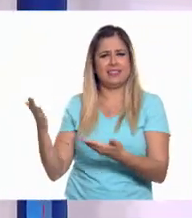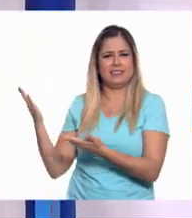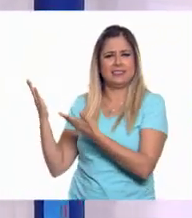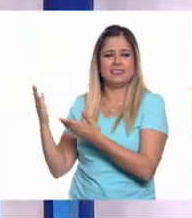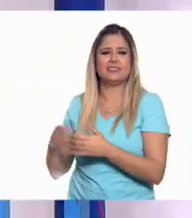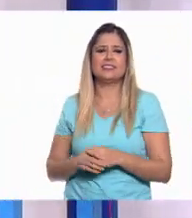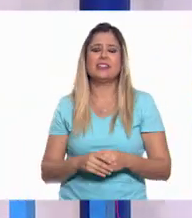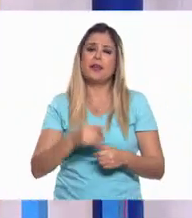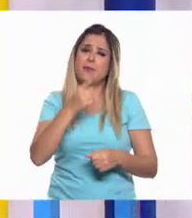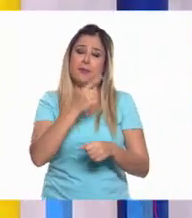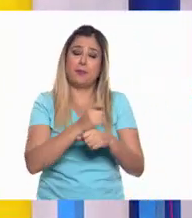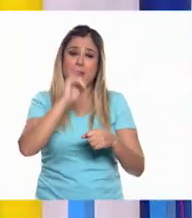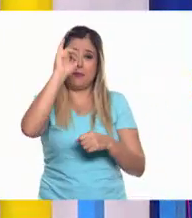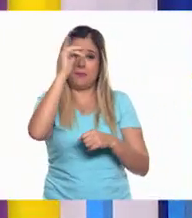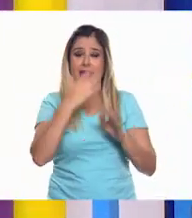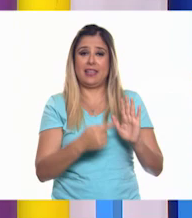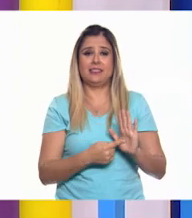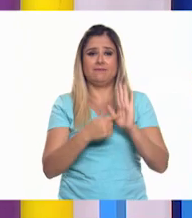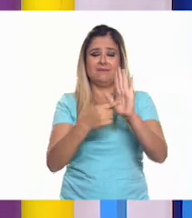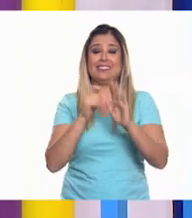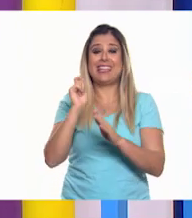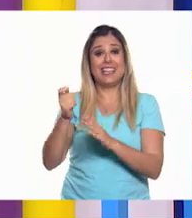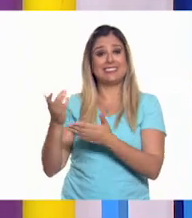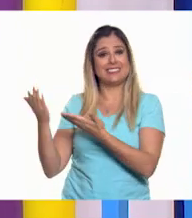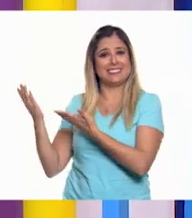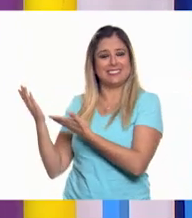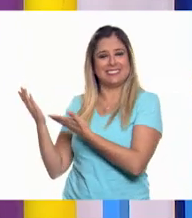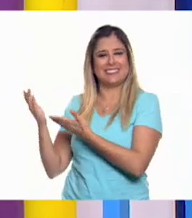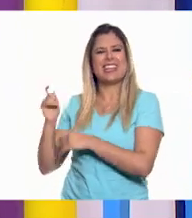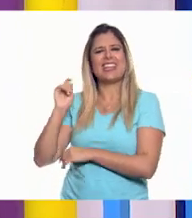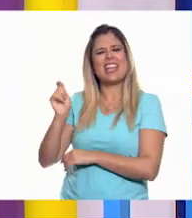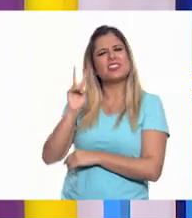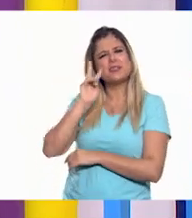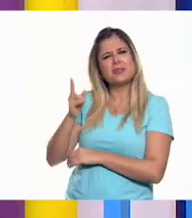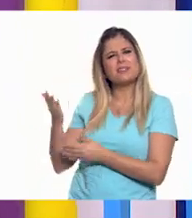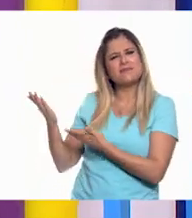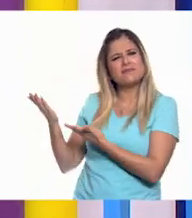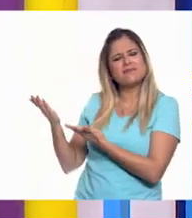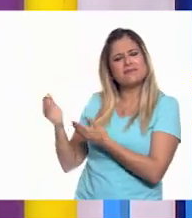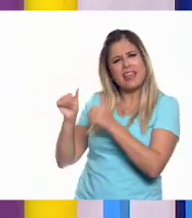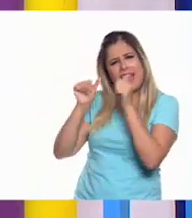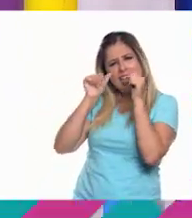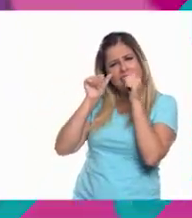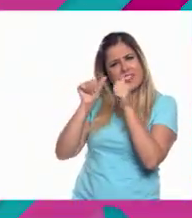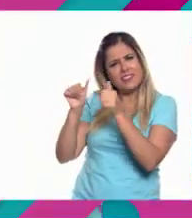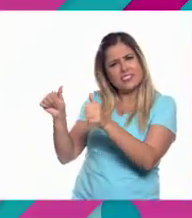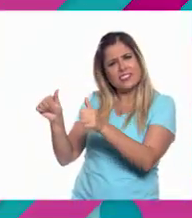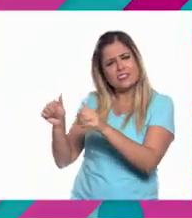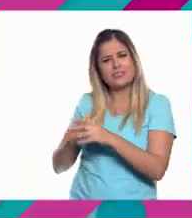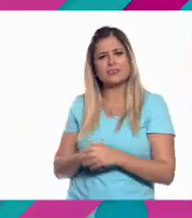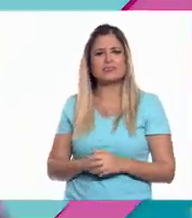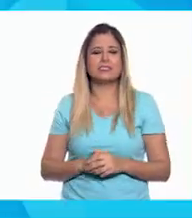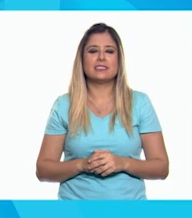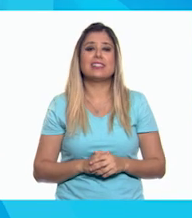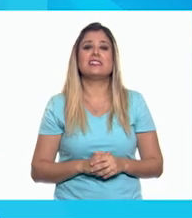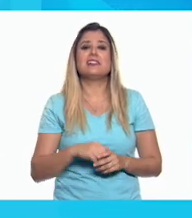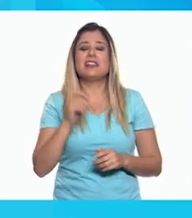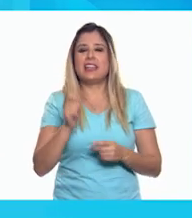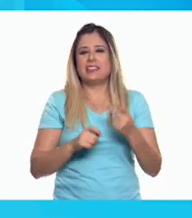La primera imagen que les vamos a mostrar es esta. ¿Qué se logra observar? Presten mucha atención. Creo que es una